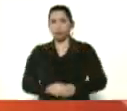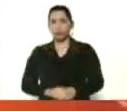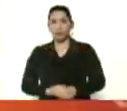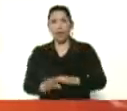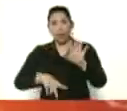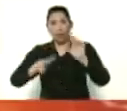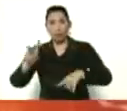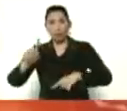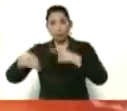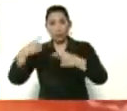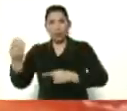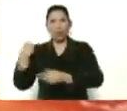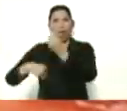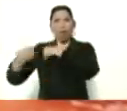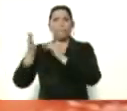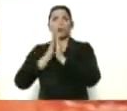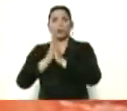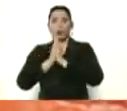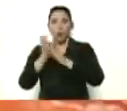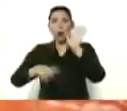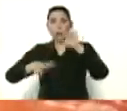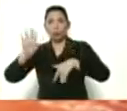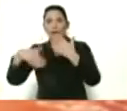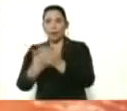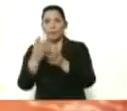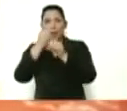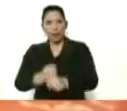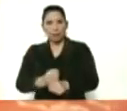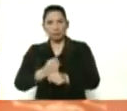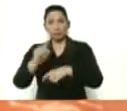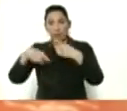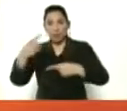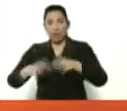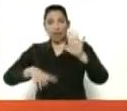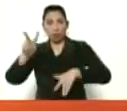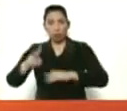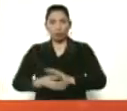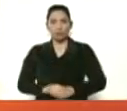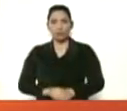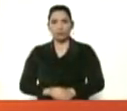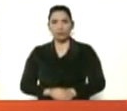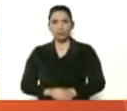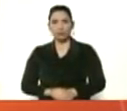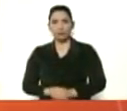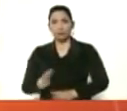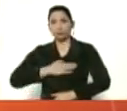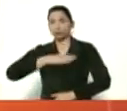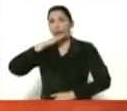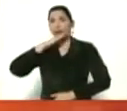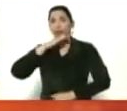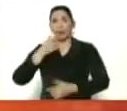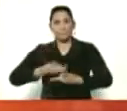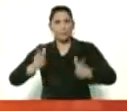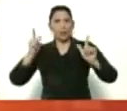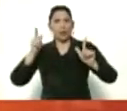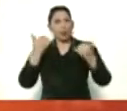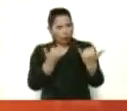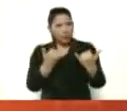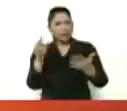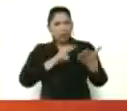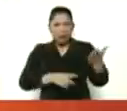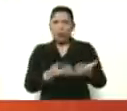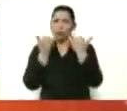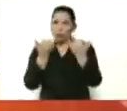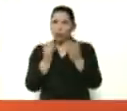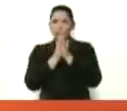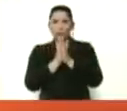mediodía, me pidió al mediodía. Ignacio Ramonet, a partir del mediodía de mañana, full. Pero sirve, Jorge, léetelo ahorita. Y me